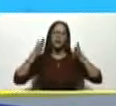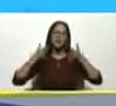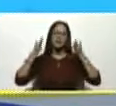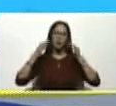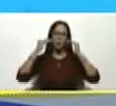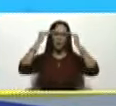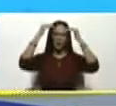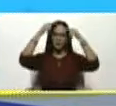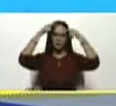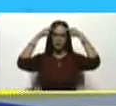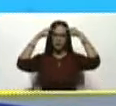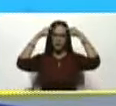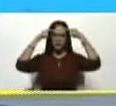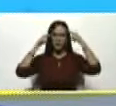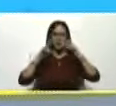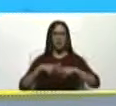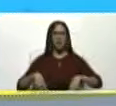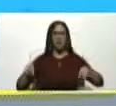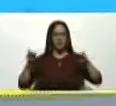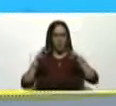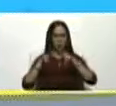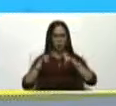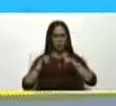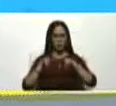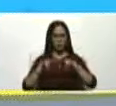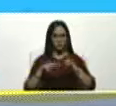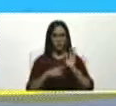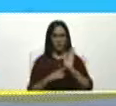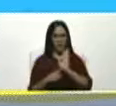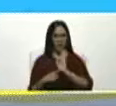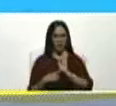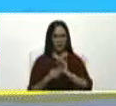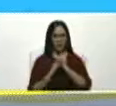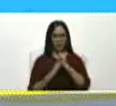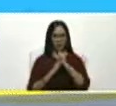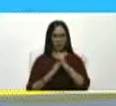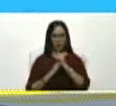Chávez es el valor del ejemplo en el liderazgo.